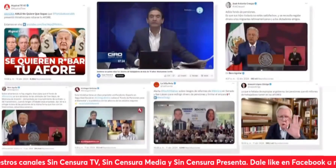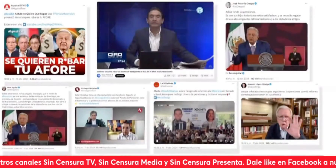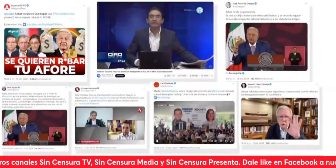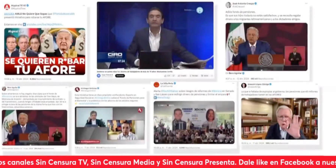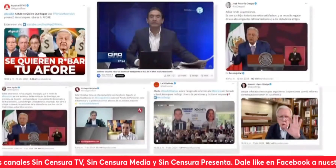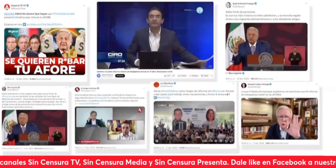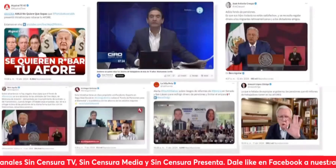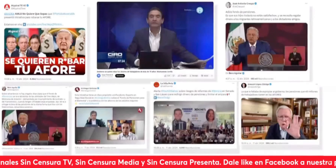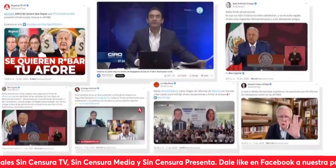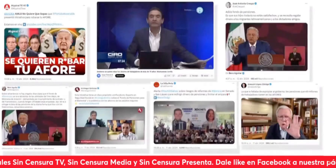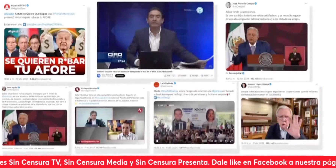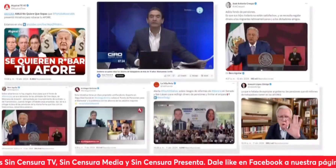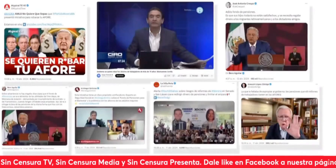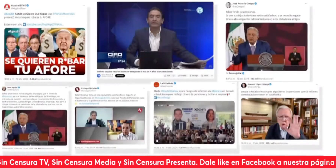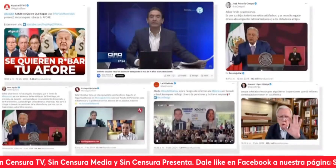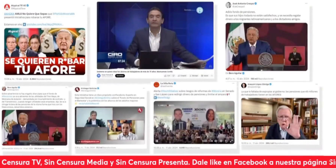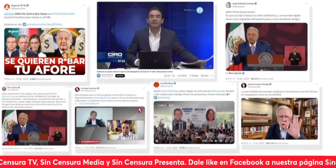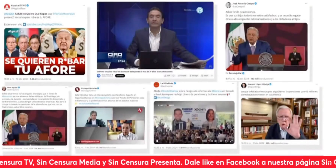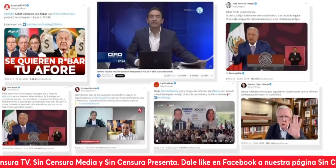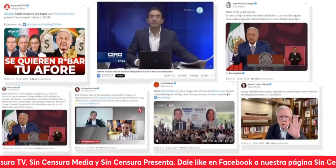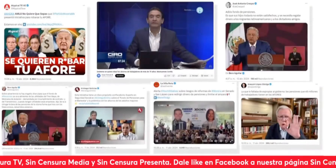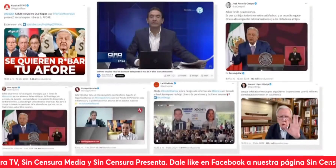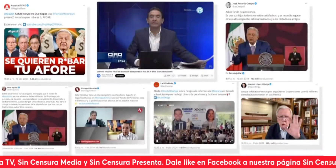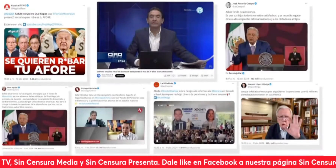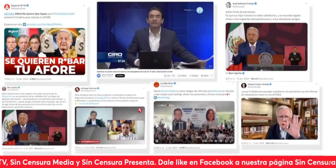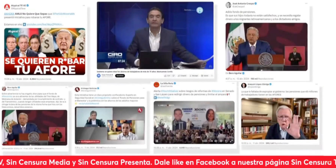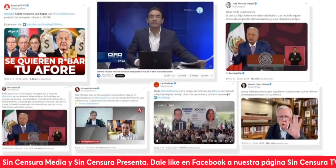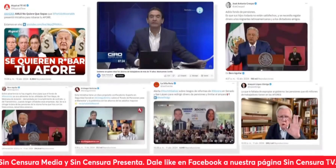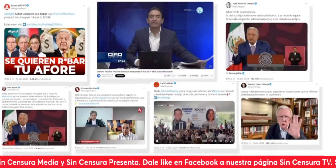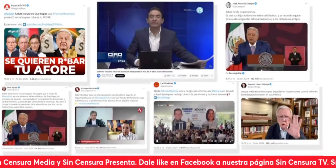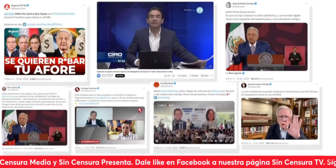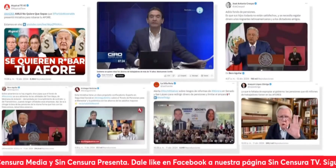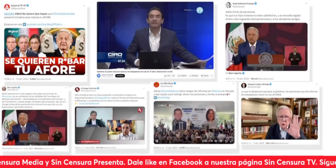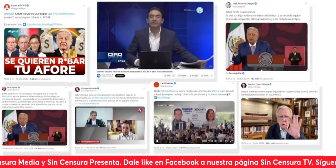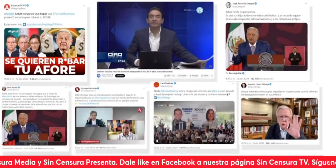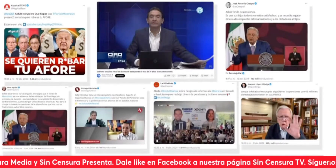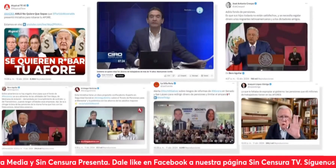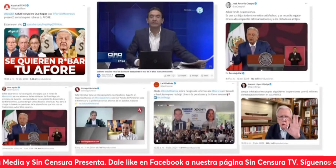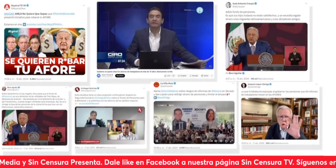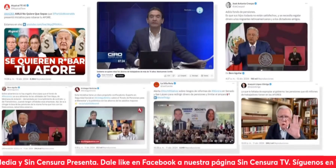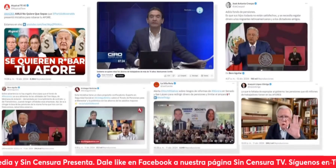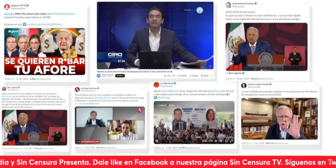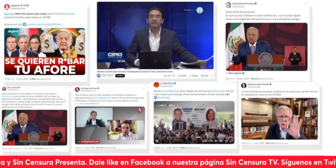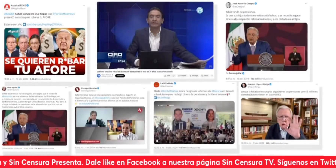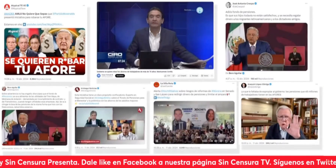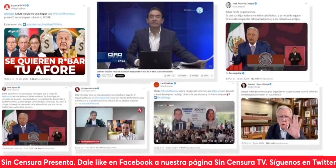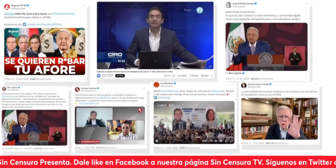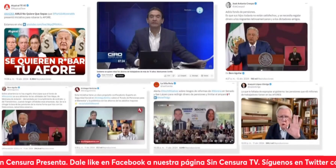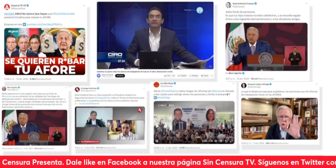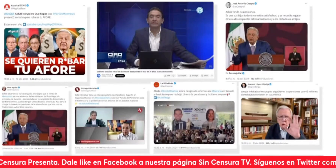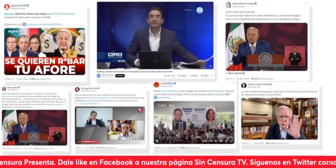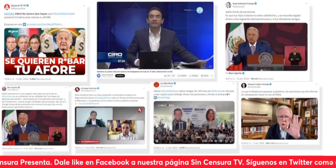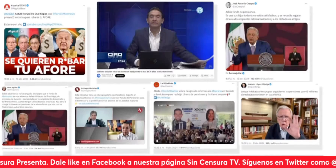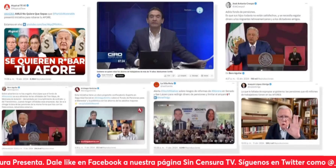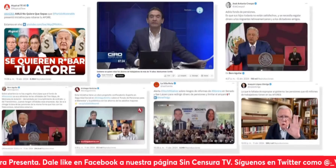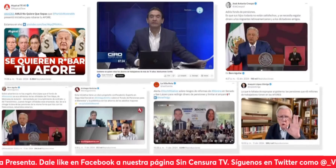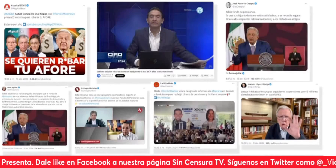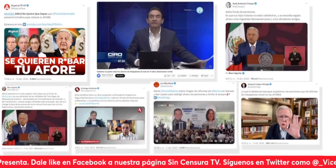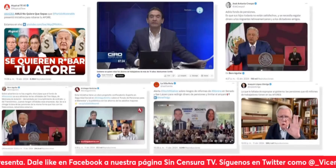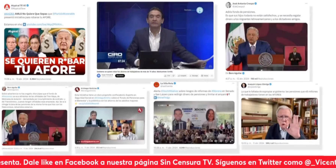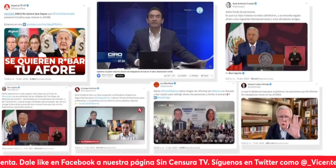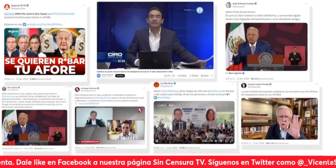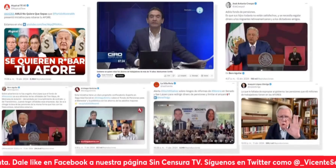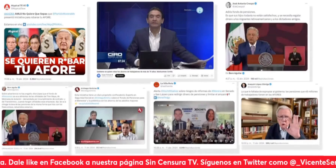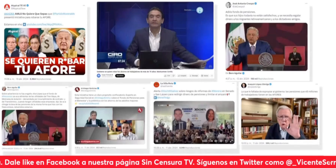Crespo. También, no se vaya a enojar, señor Joaquín López Dóriga, también fue uno de los que